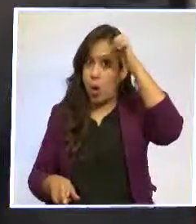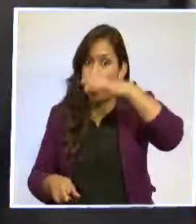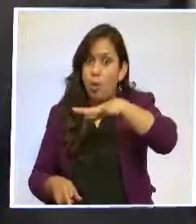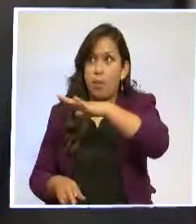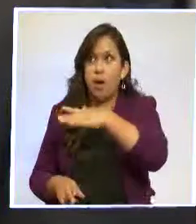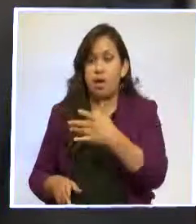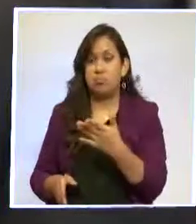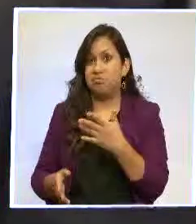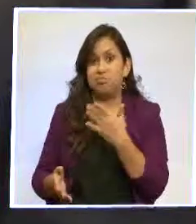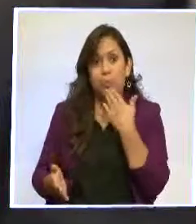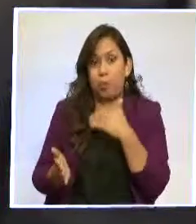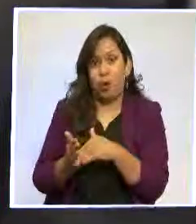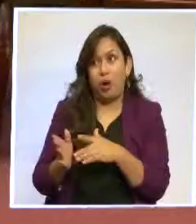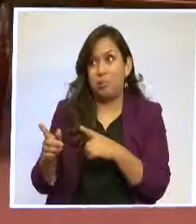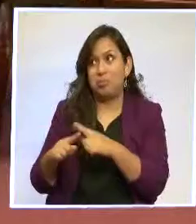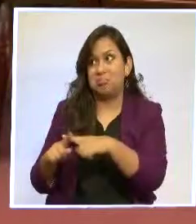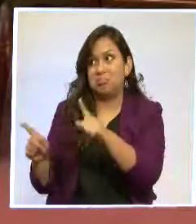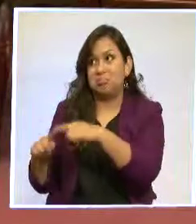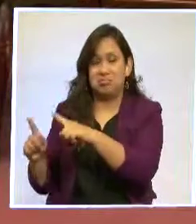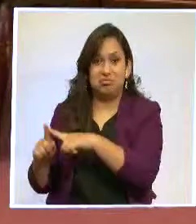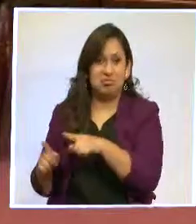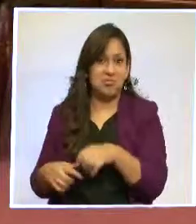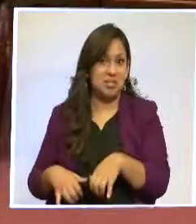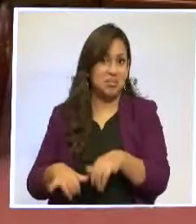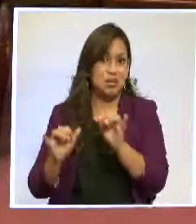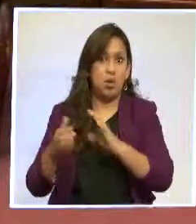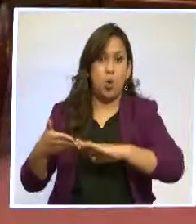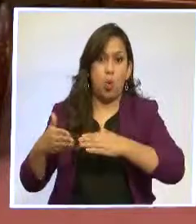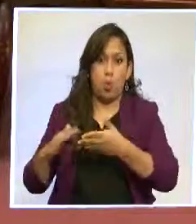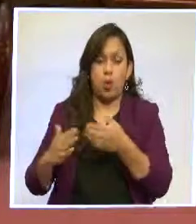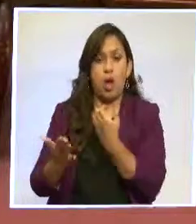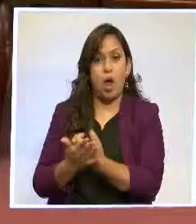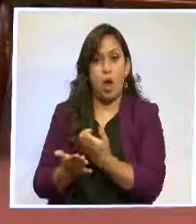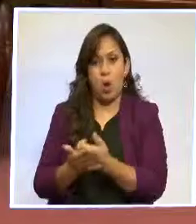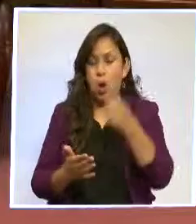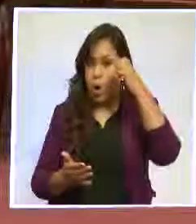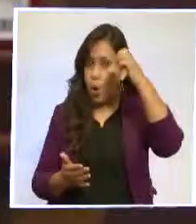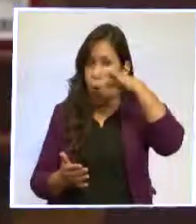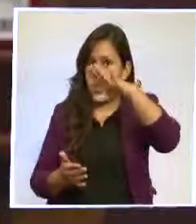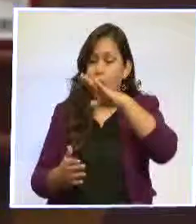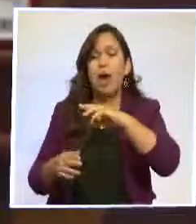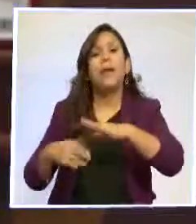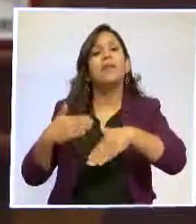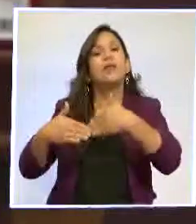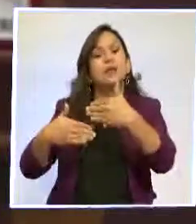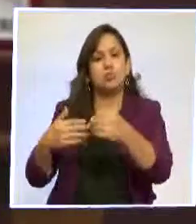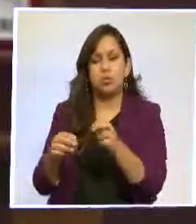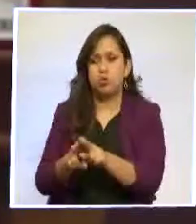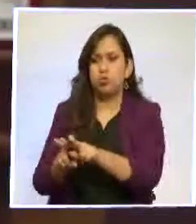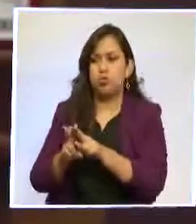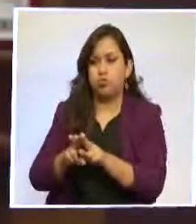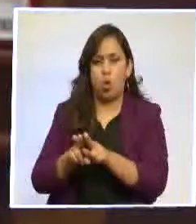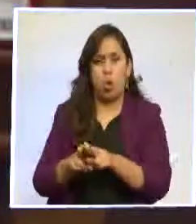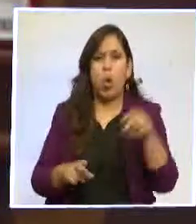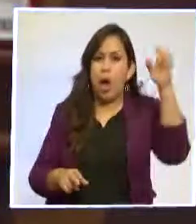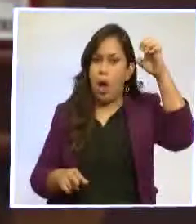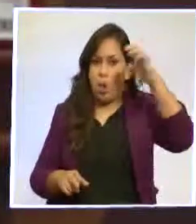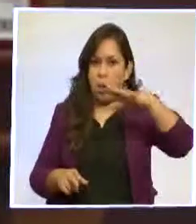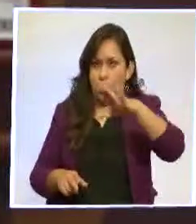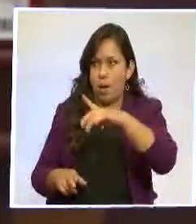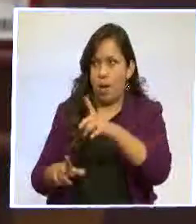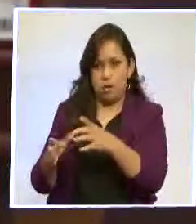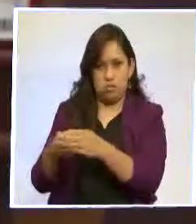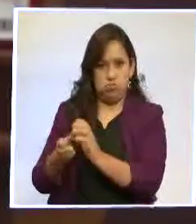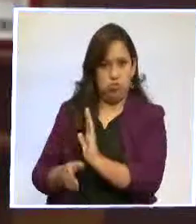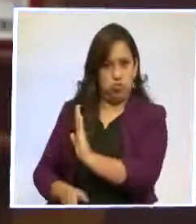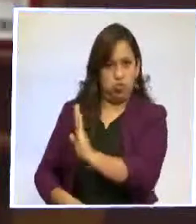años de aplicación de la comunidad, lo que nació primero como Comunidad Económica Europea y luego se convirtió en Unión Europea. Exactamente, porque eso expresa la voluntad